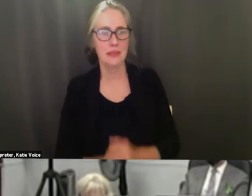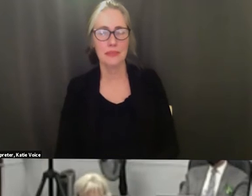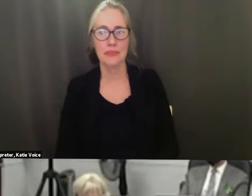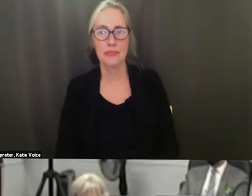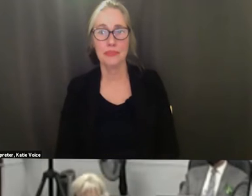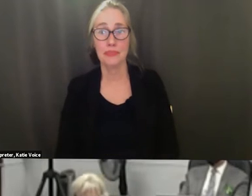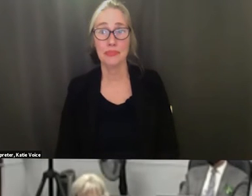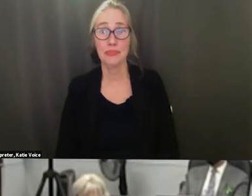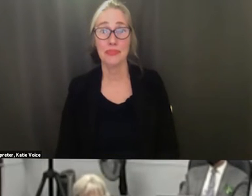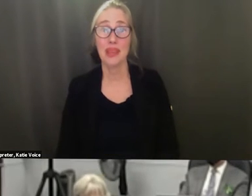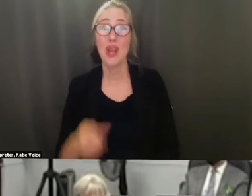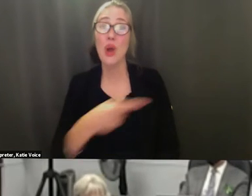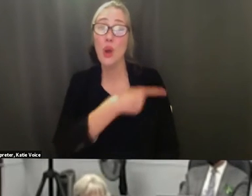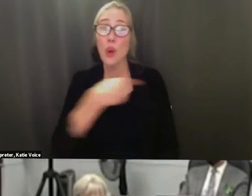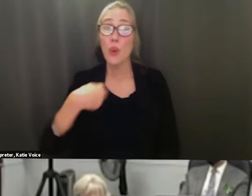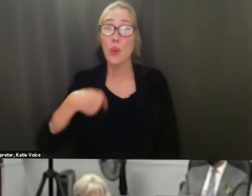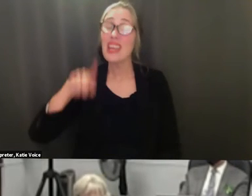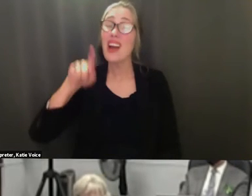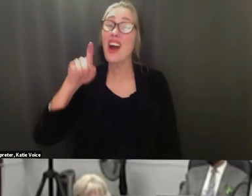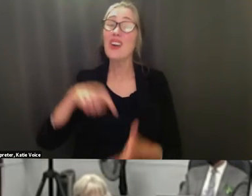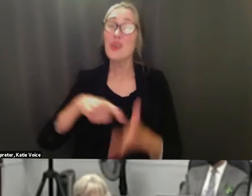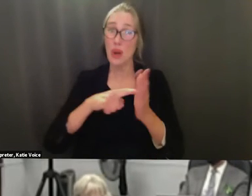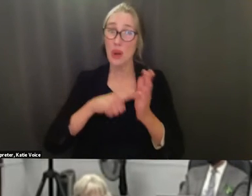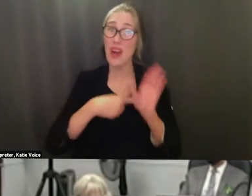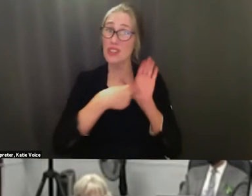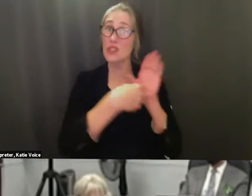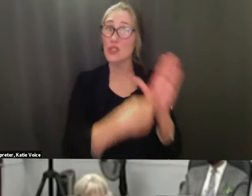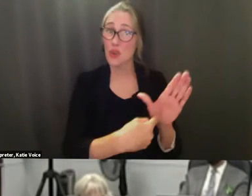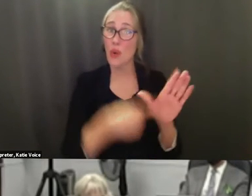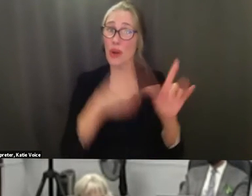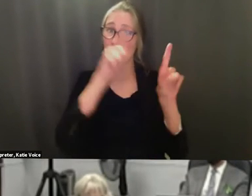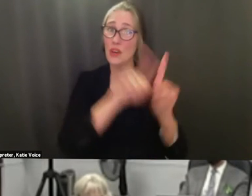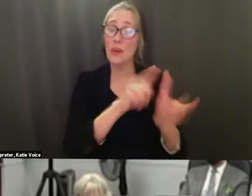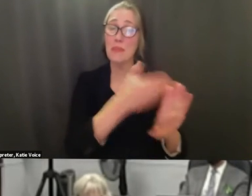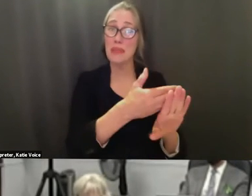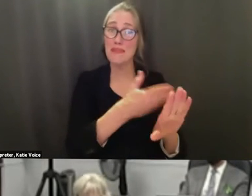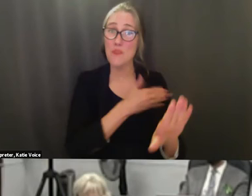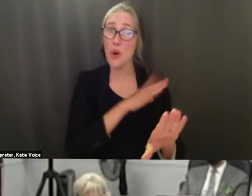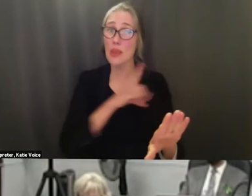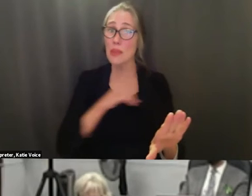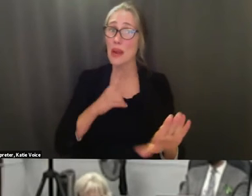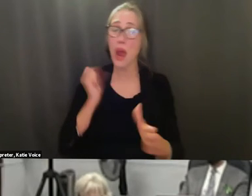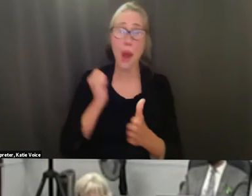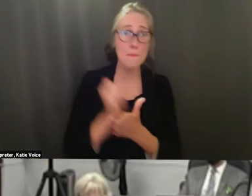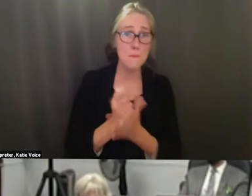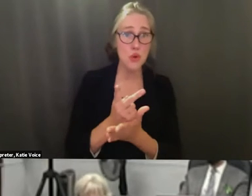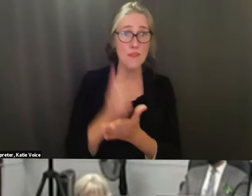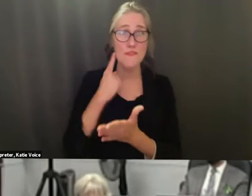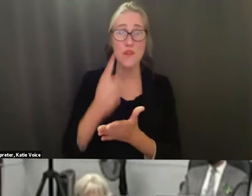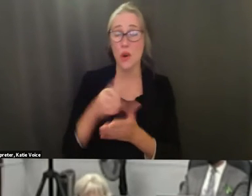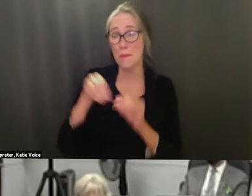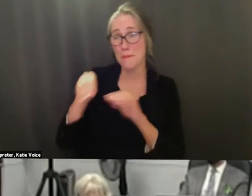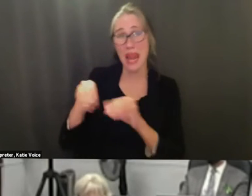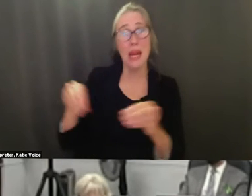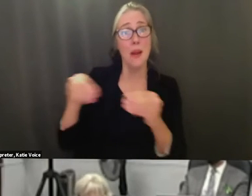que presentar este acuerdo antes de que el acuerdo apruebe compensación para sus empleados.